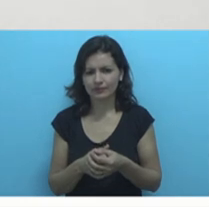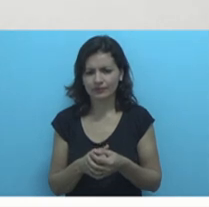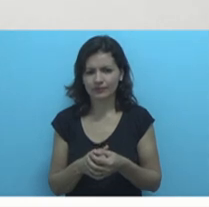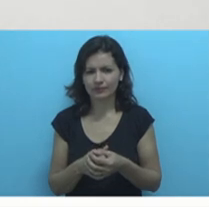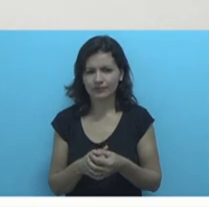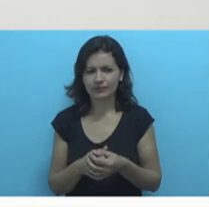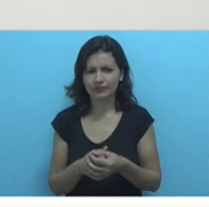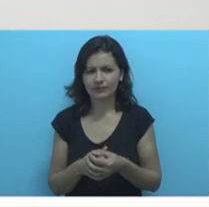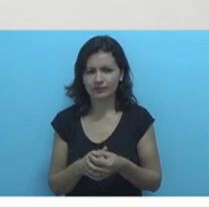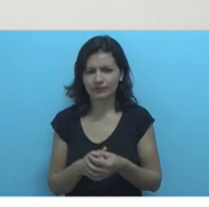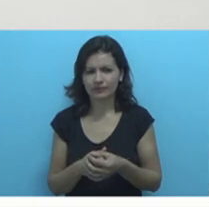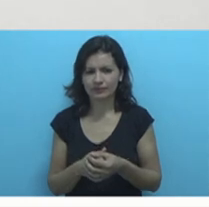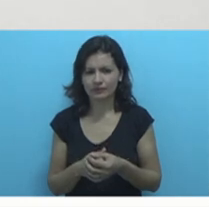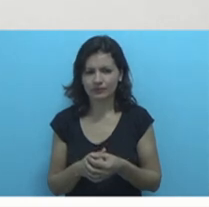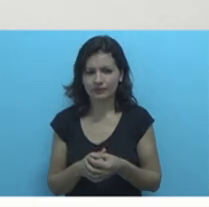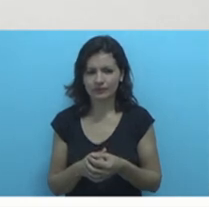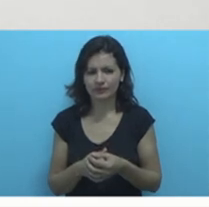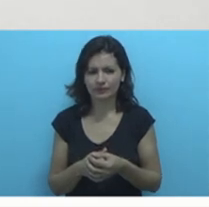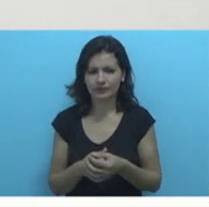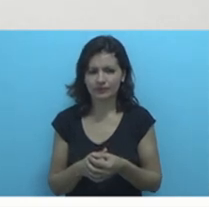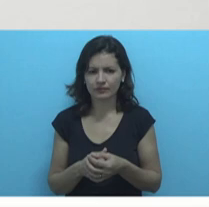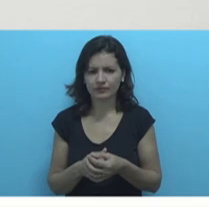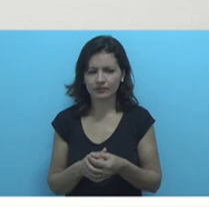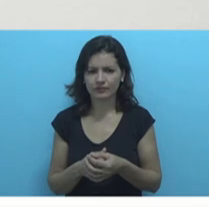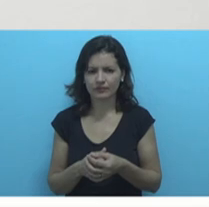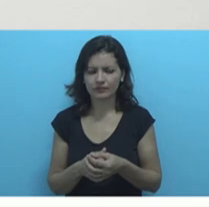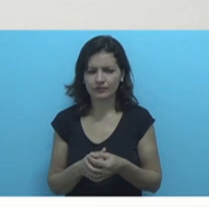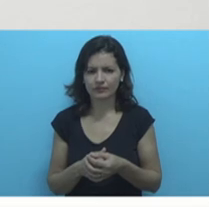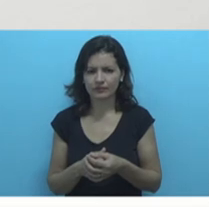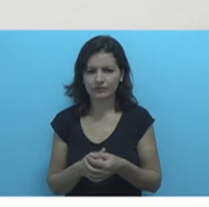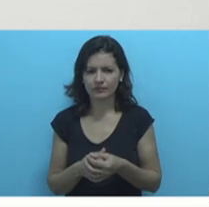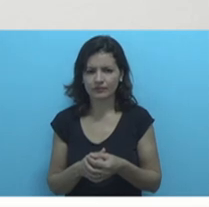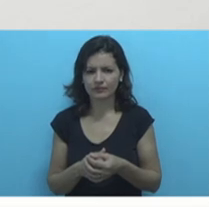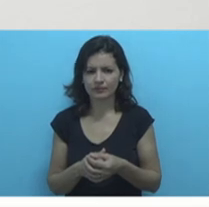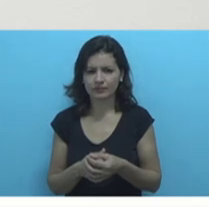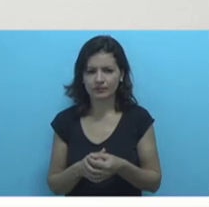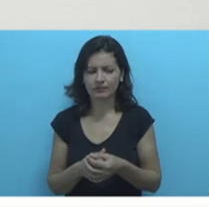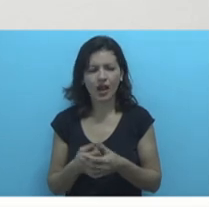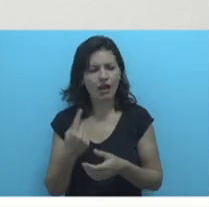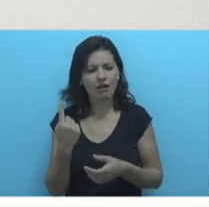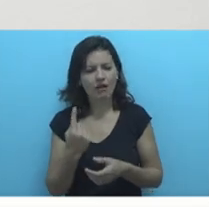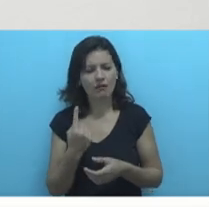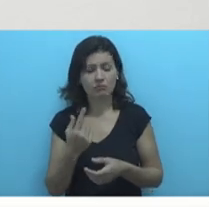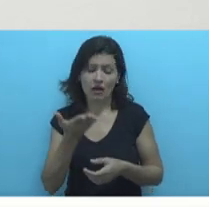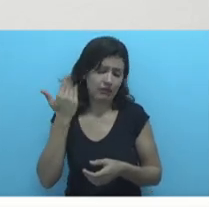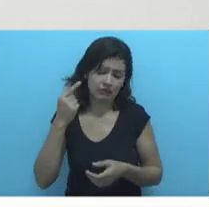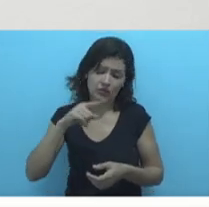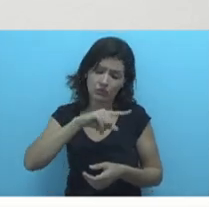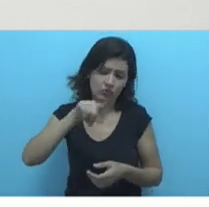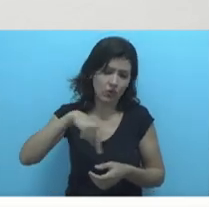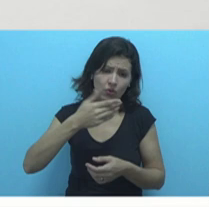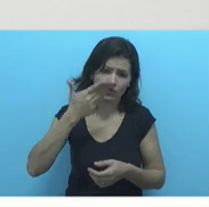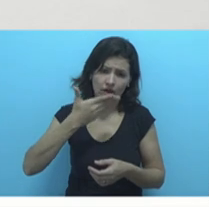Todos han partido en sus palabras de cuestiones que les ha